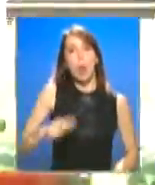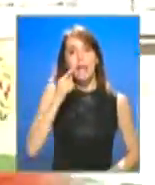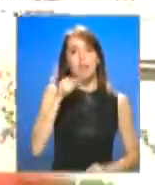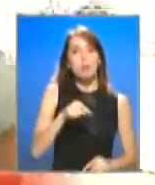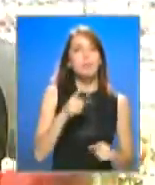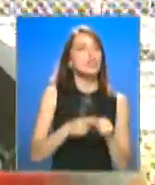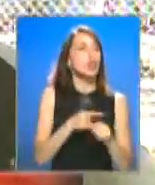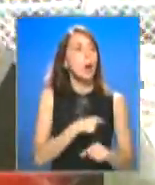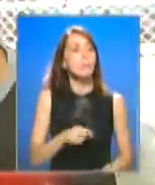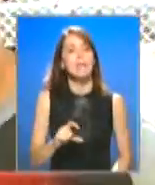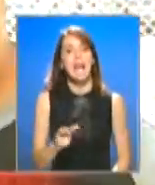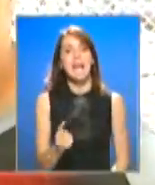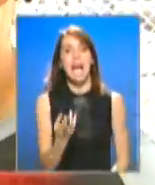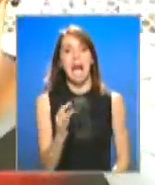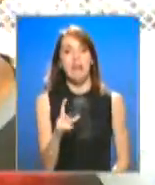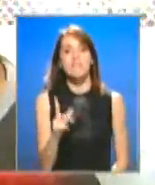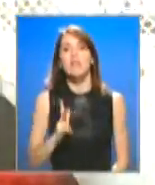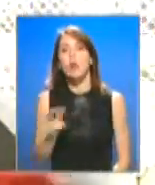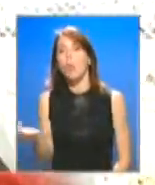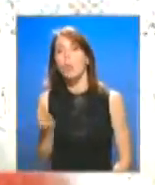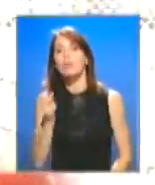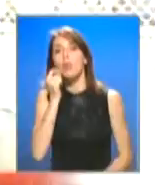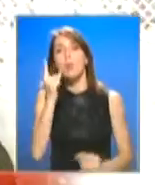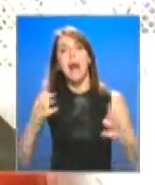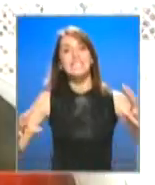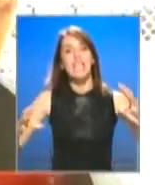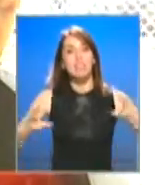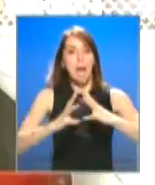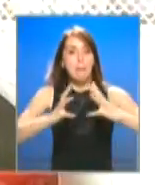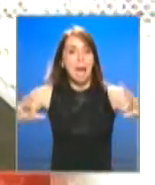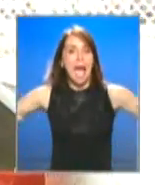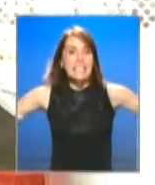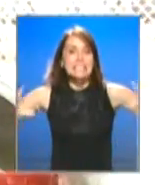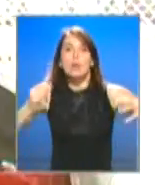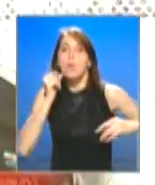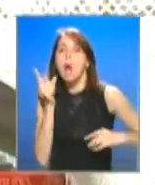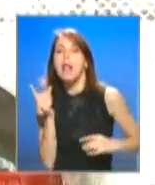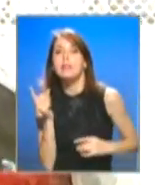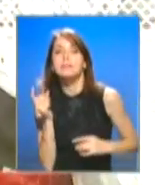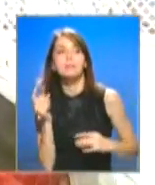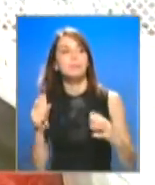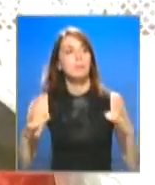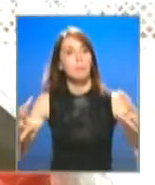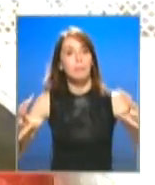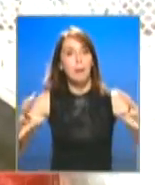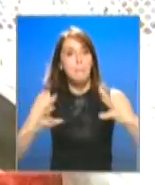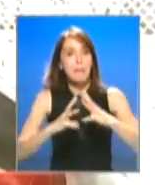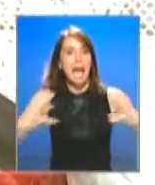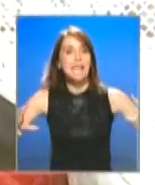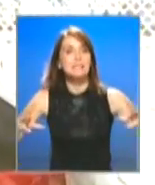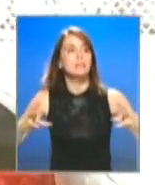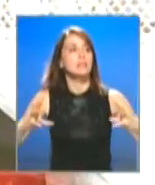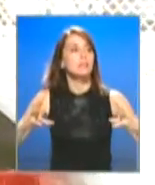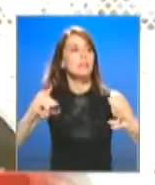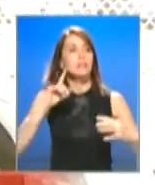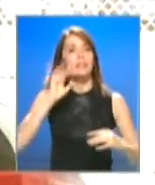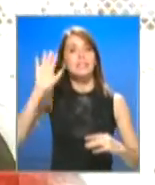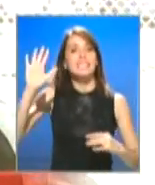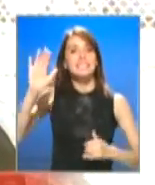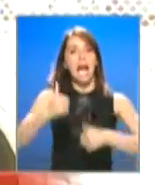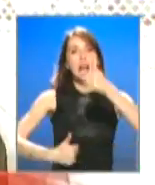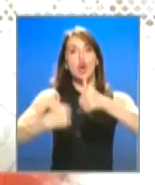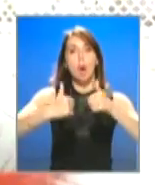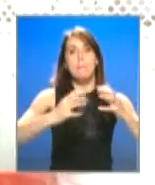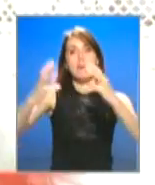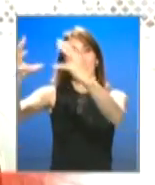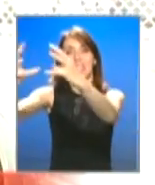nombre? Gabriel González. Caballero, cuénteme, ¿cuál es la sandía más grande que tiene? La sandía más grande en este momento están en la competencia,